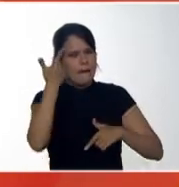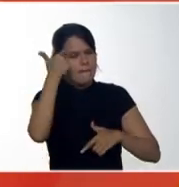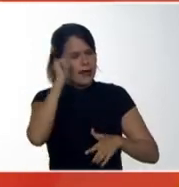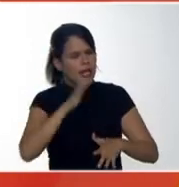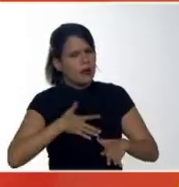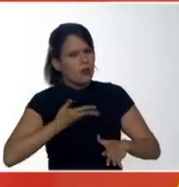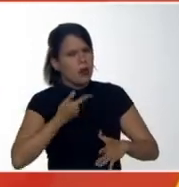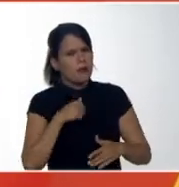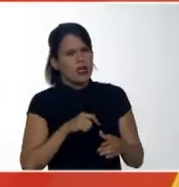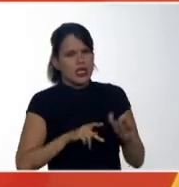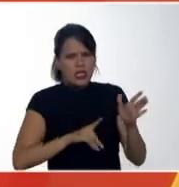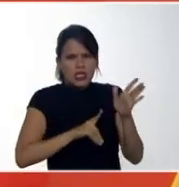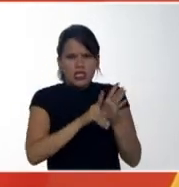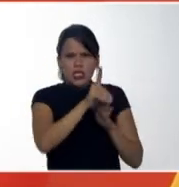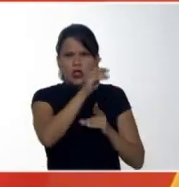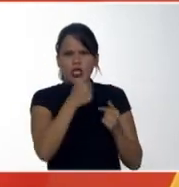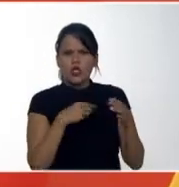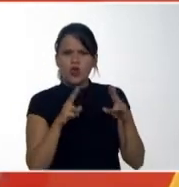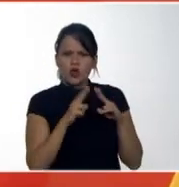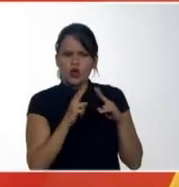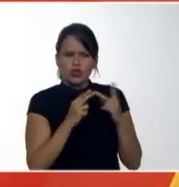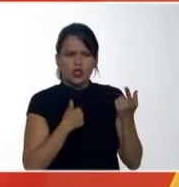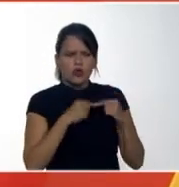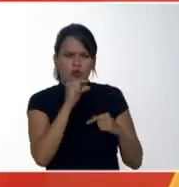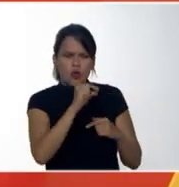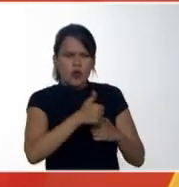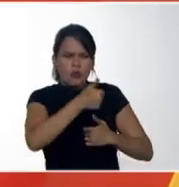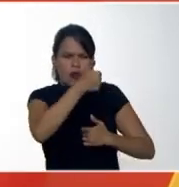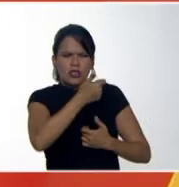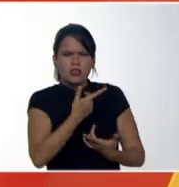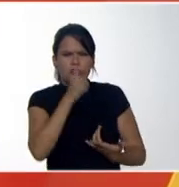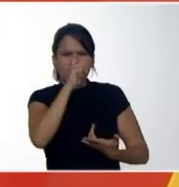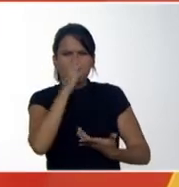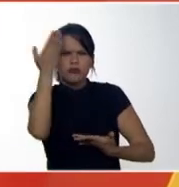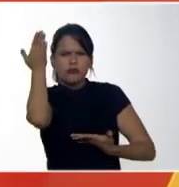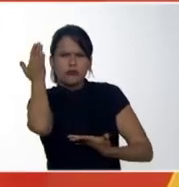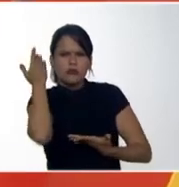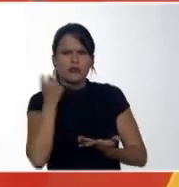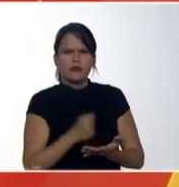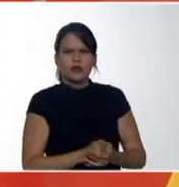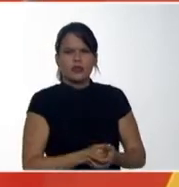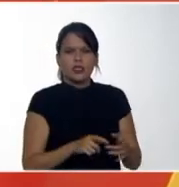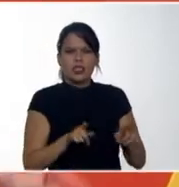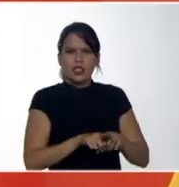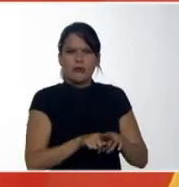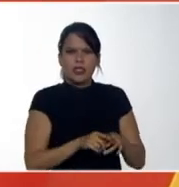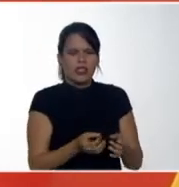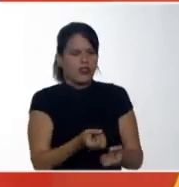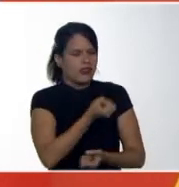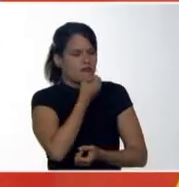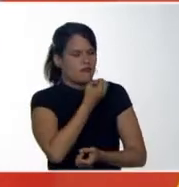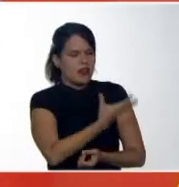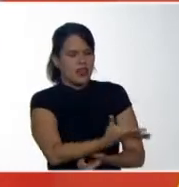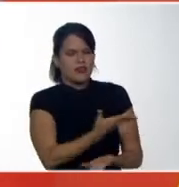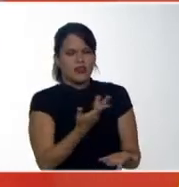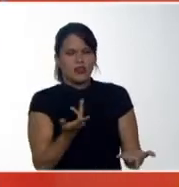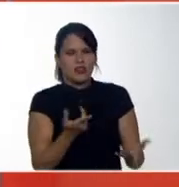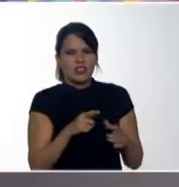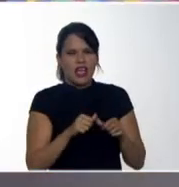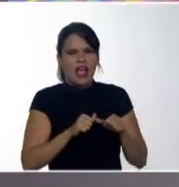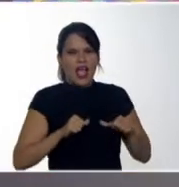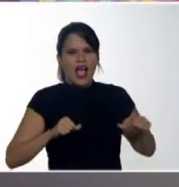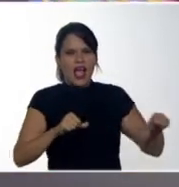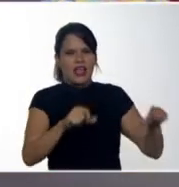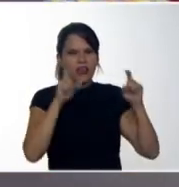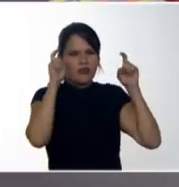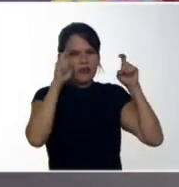podamos ir desarrollando y conociendo un poco más de la época y además de tan maravillosas áreas de formación.